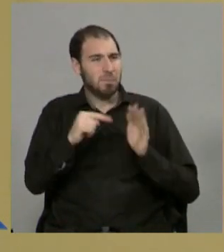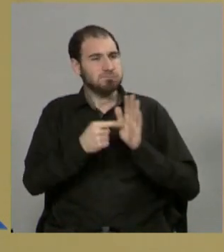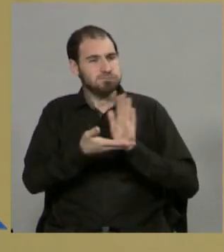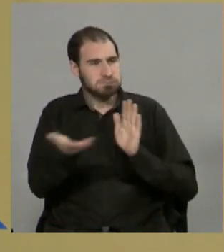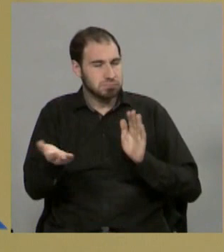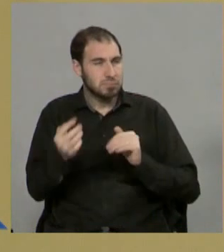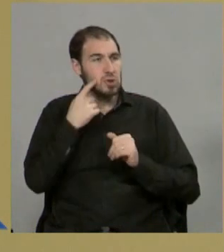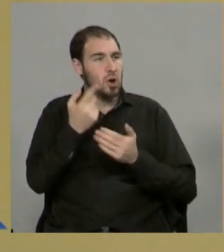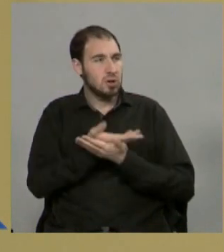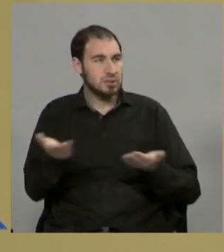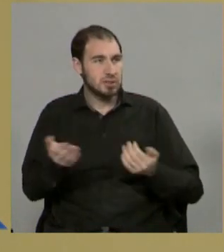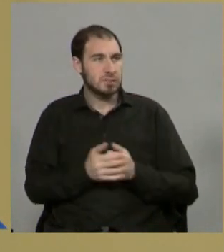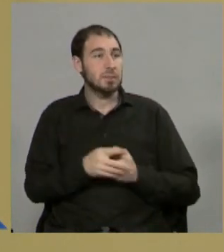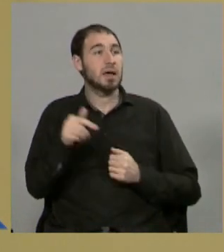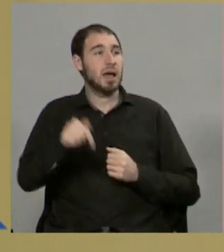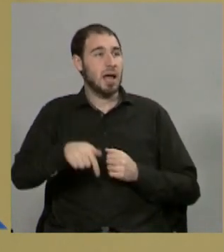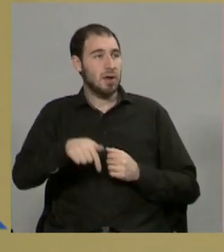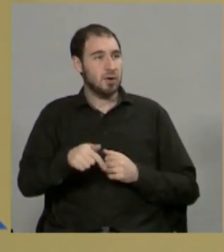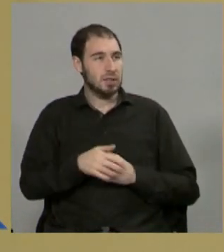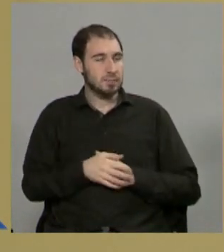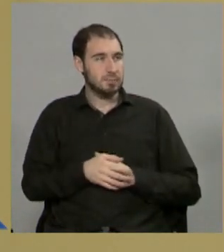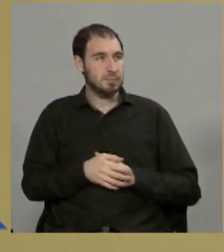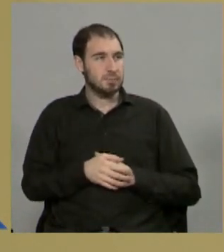o en conocerse, y ahora ha sido